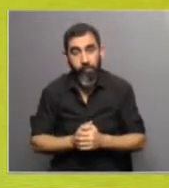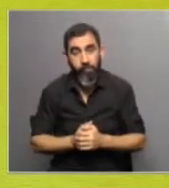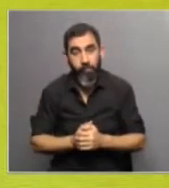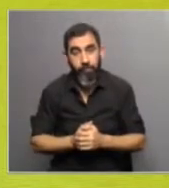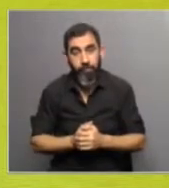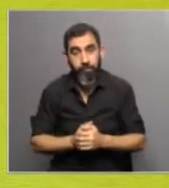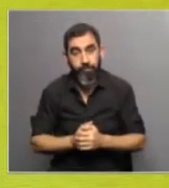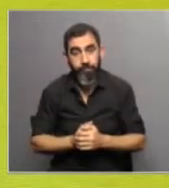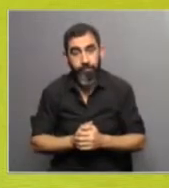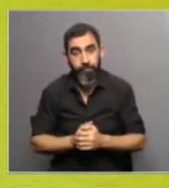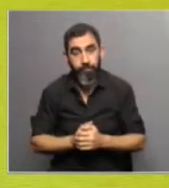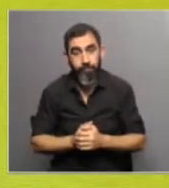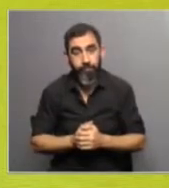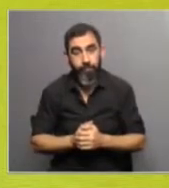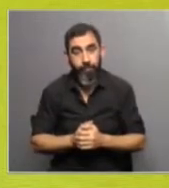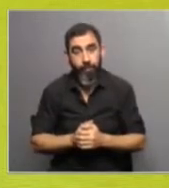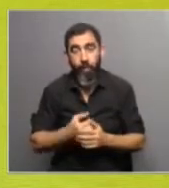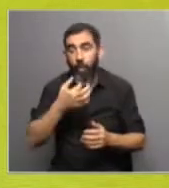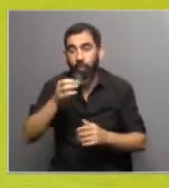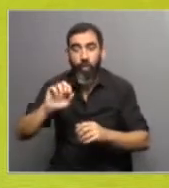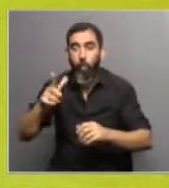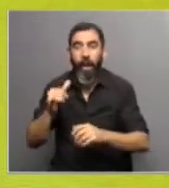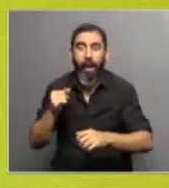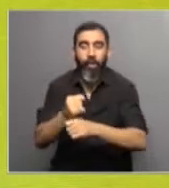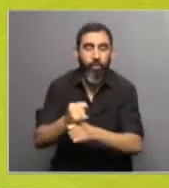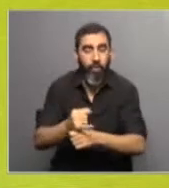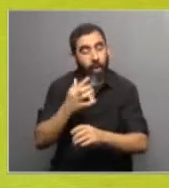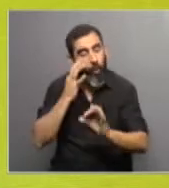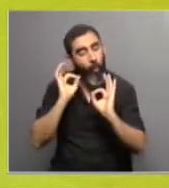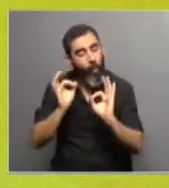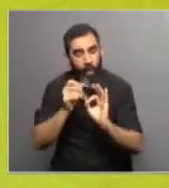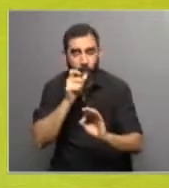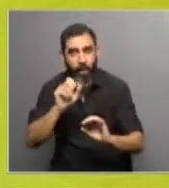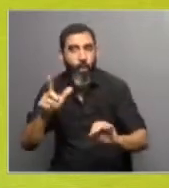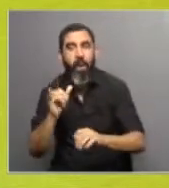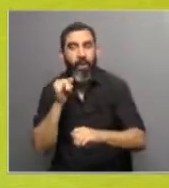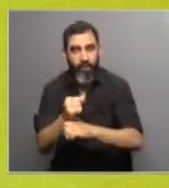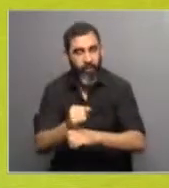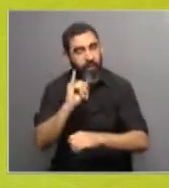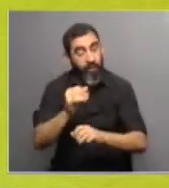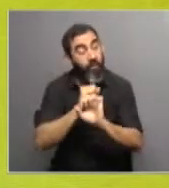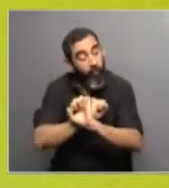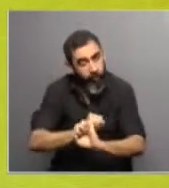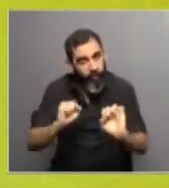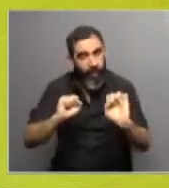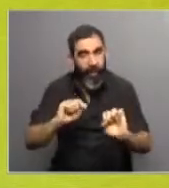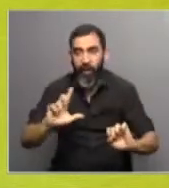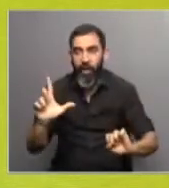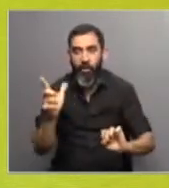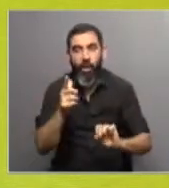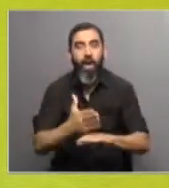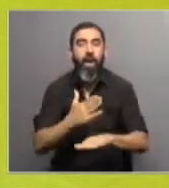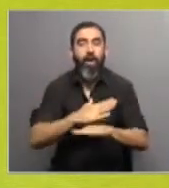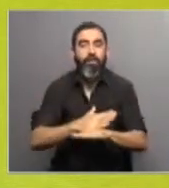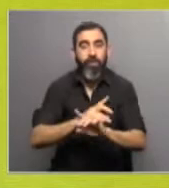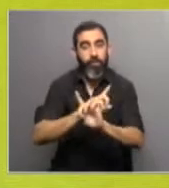uno, cuando dice inequívoco en ciencia hay que tener un poco de cuidado, tiene que ver con probabilidades de que no haya pasado